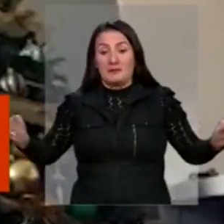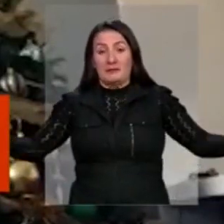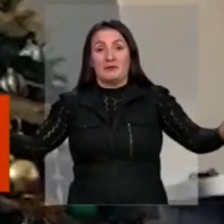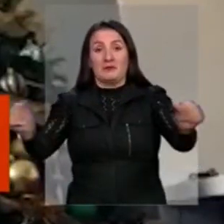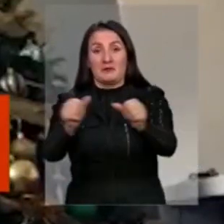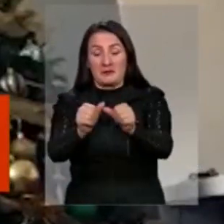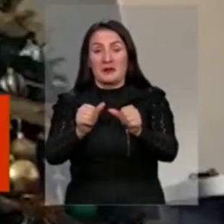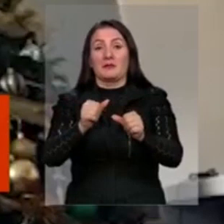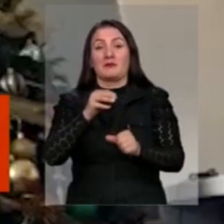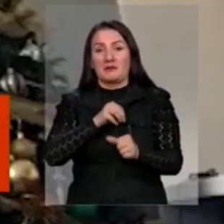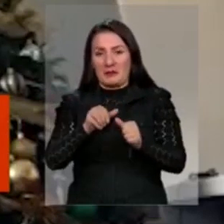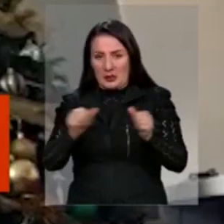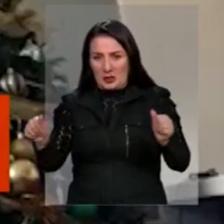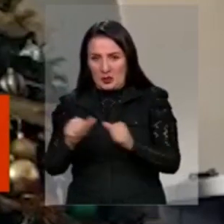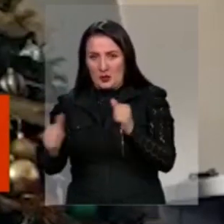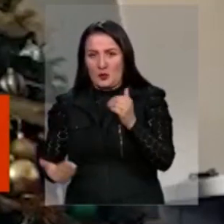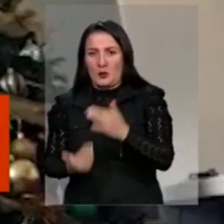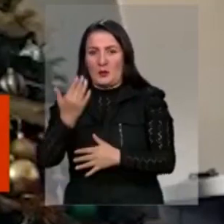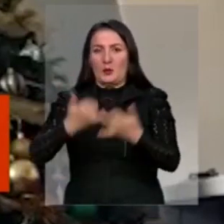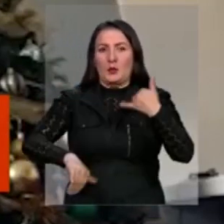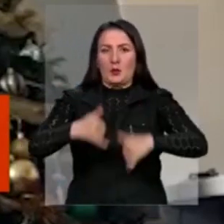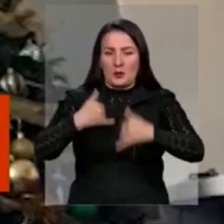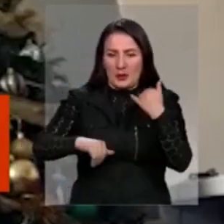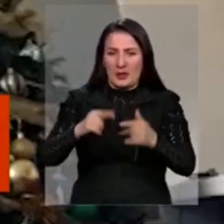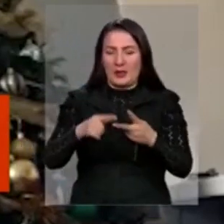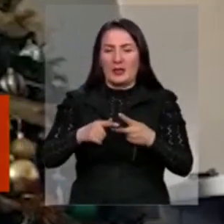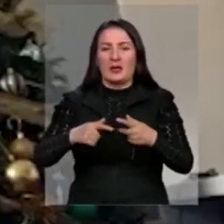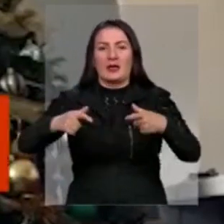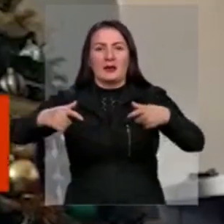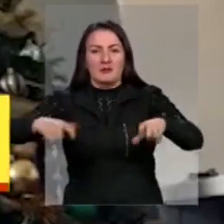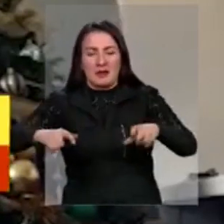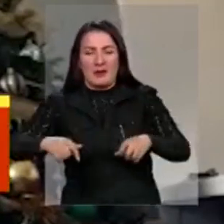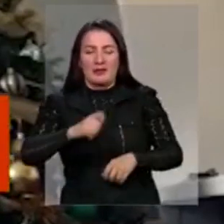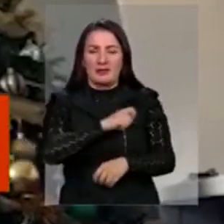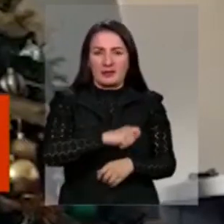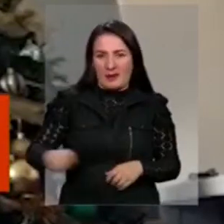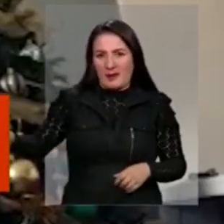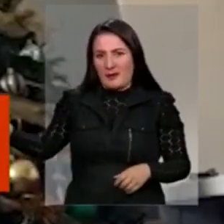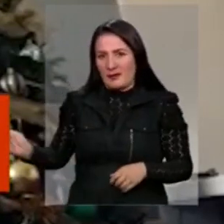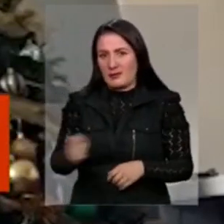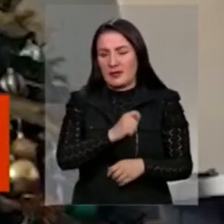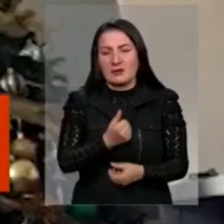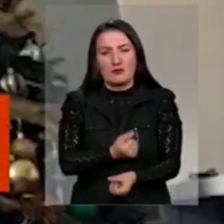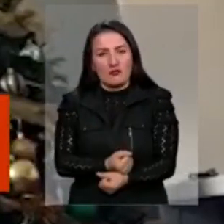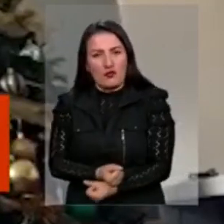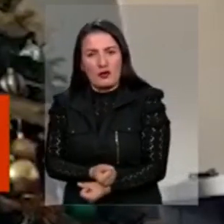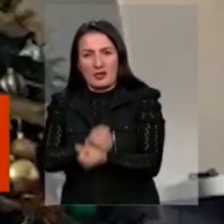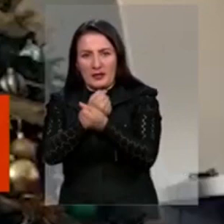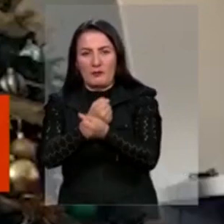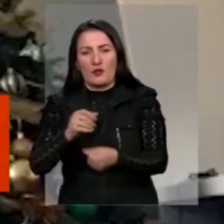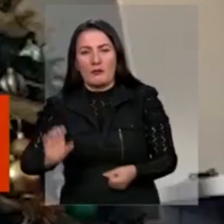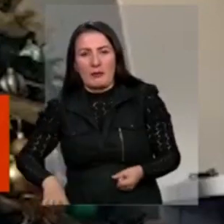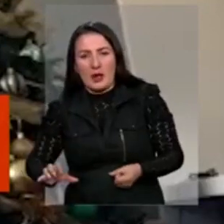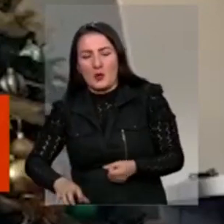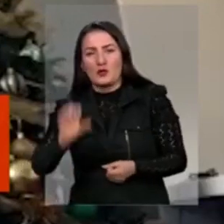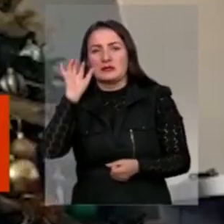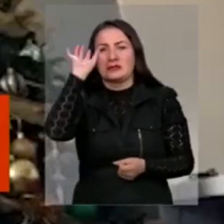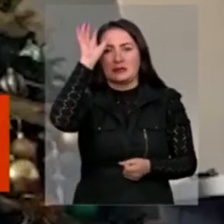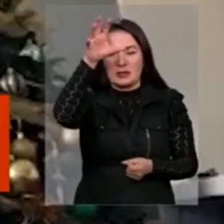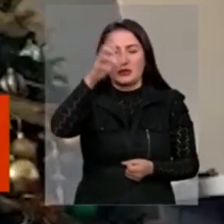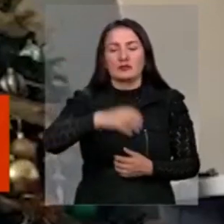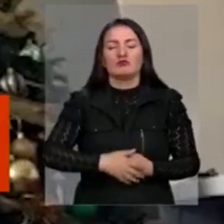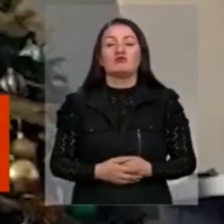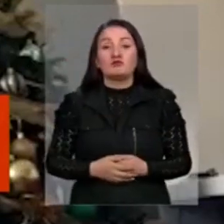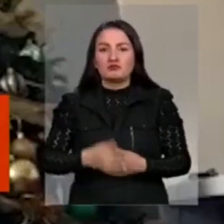juegos de nuevas tendencias vamos a tener cancha de tenis cancha de voleibol cancha básquetbol vamos